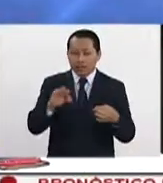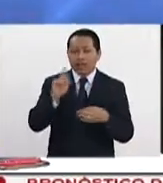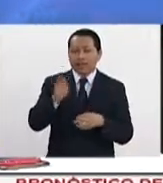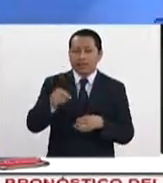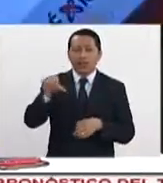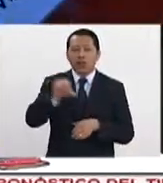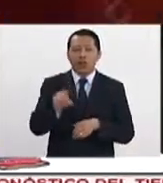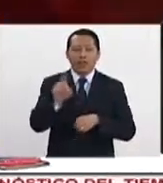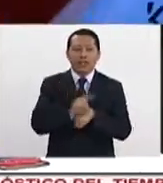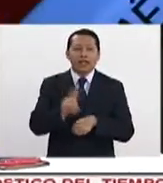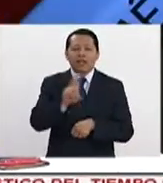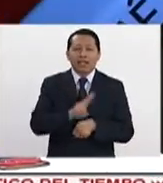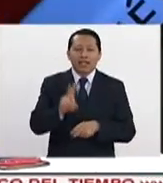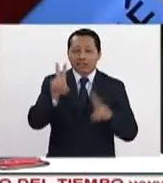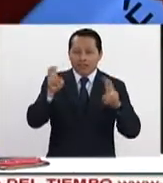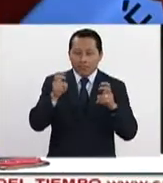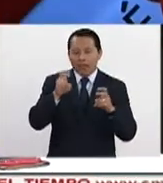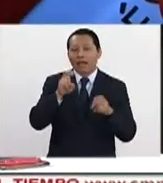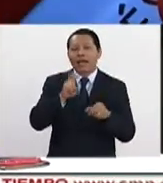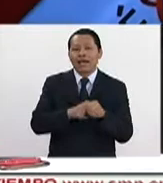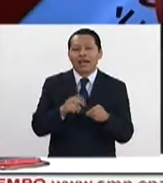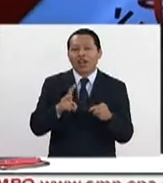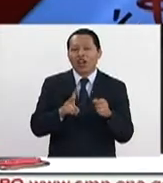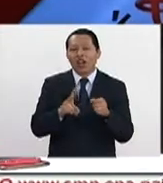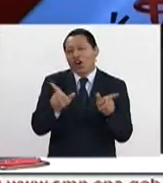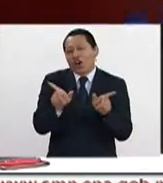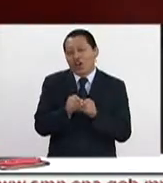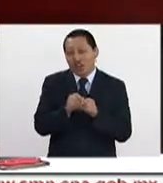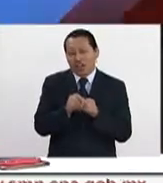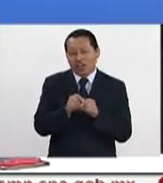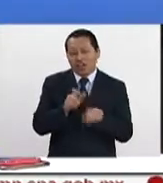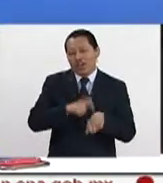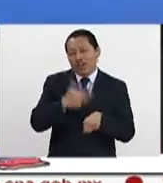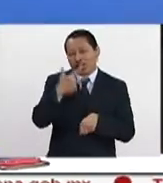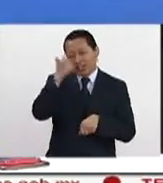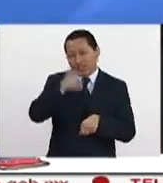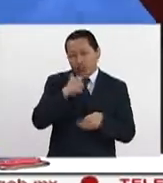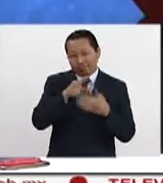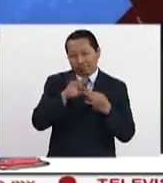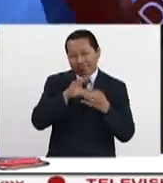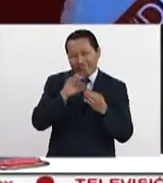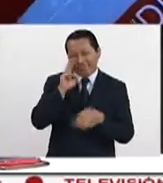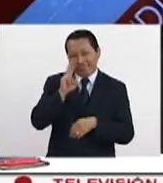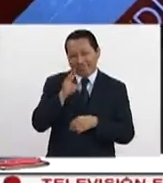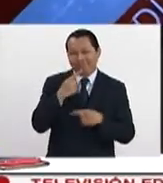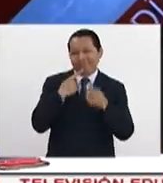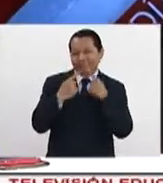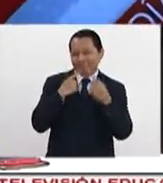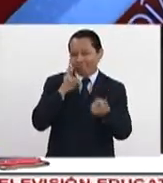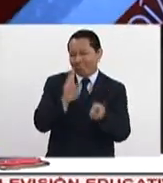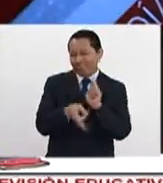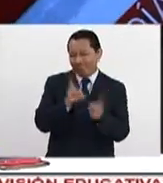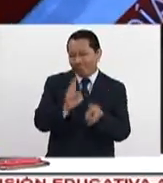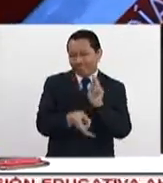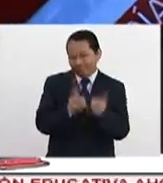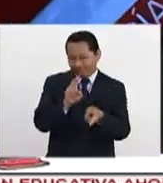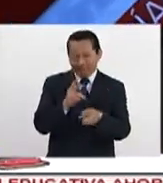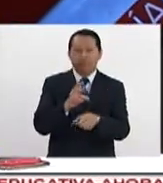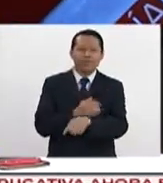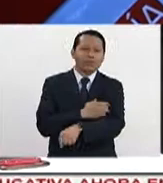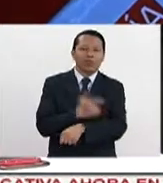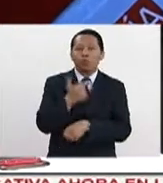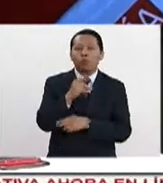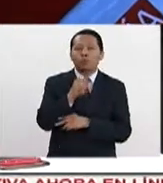es viernes de En Corto. En punto de las 8 de la noche, lo invito a que escuche usted, vea usted esta conversación que tuvo mi